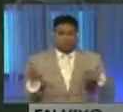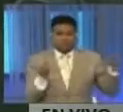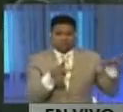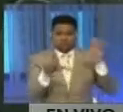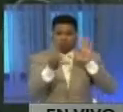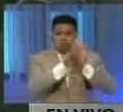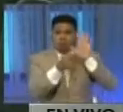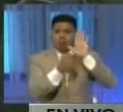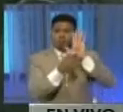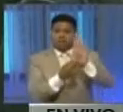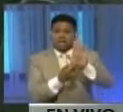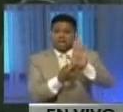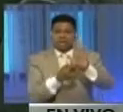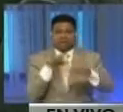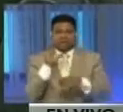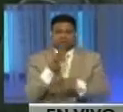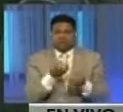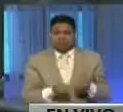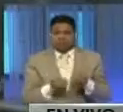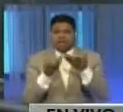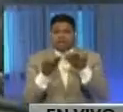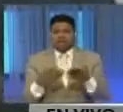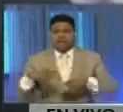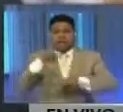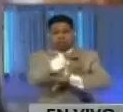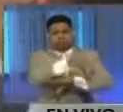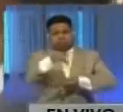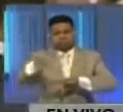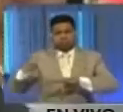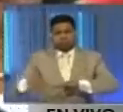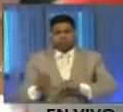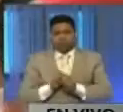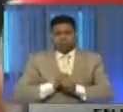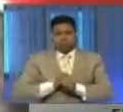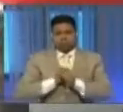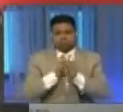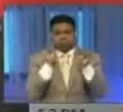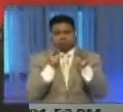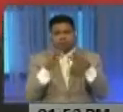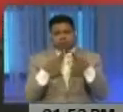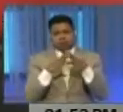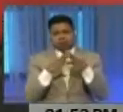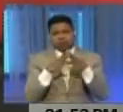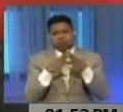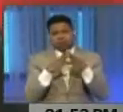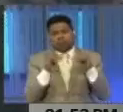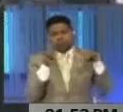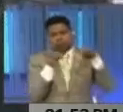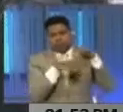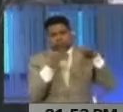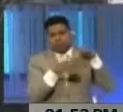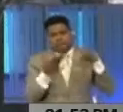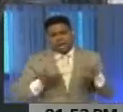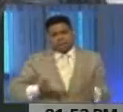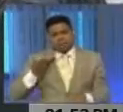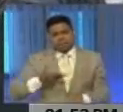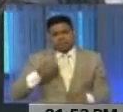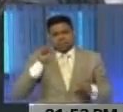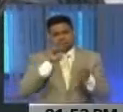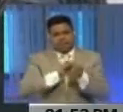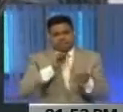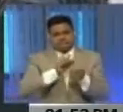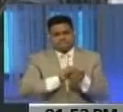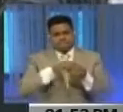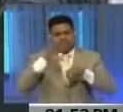garantiza al Estado y asigna al Estado la exploración y explotación de sus reservas de estos importantes minerales en